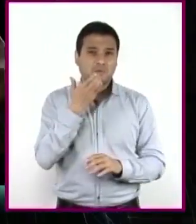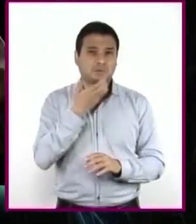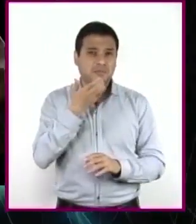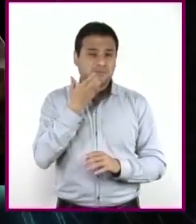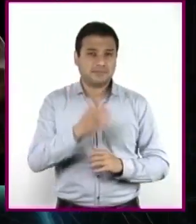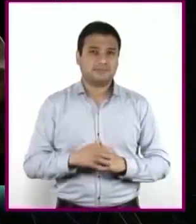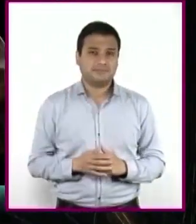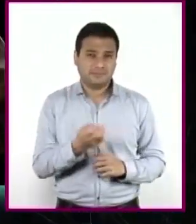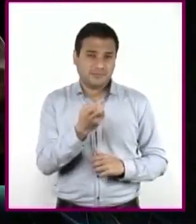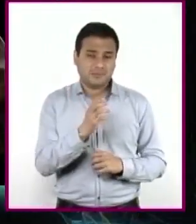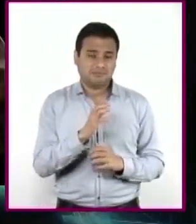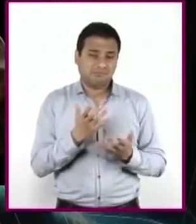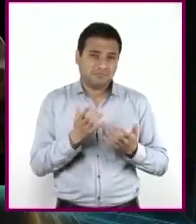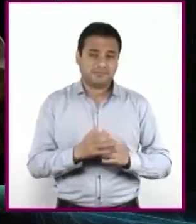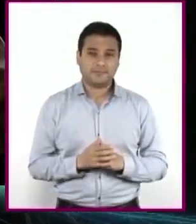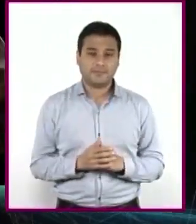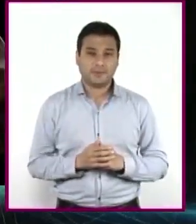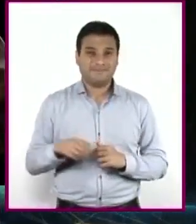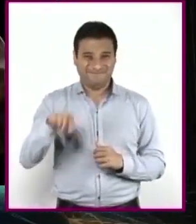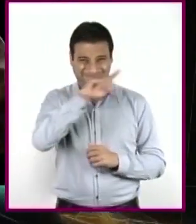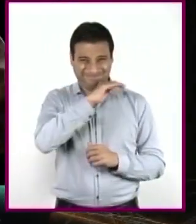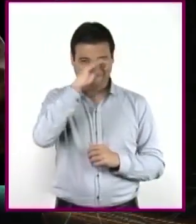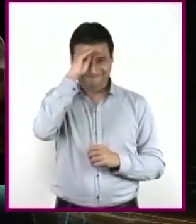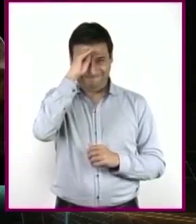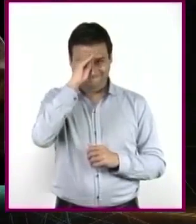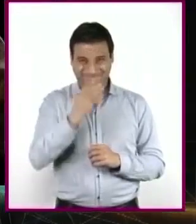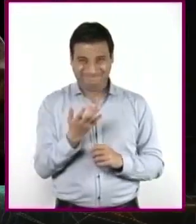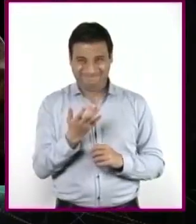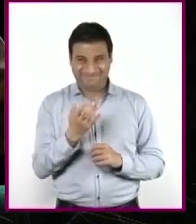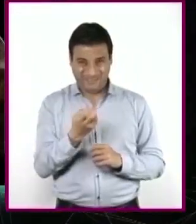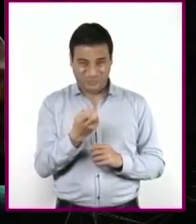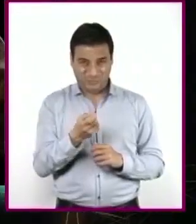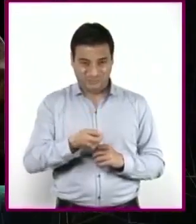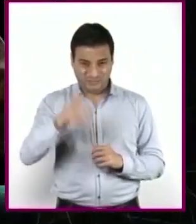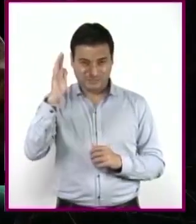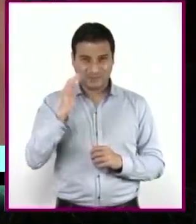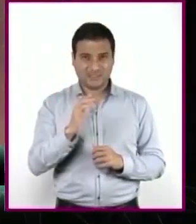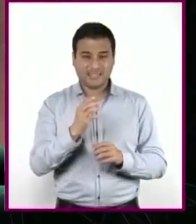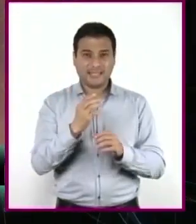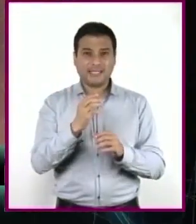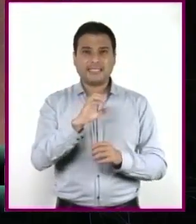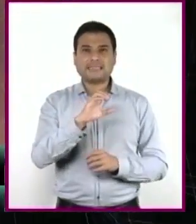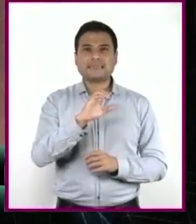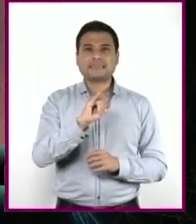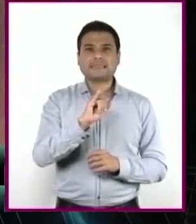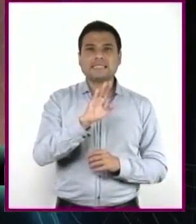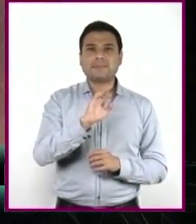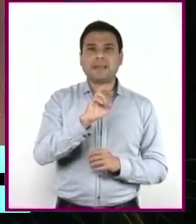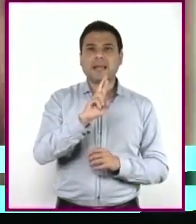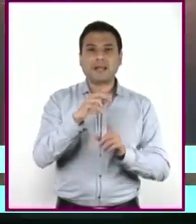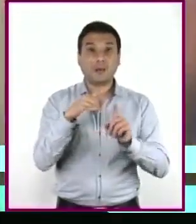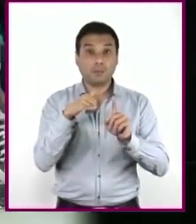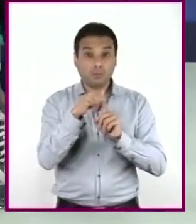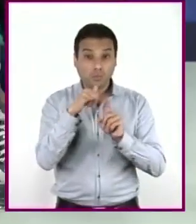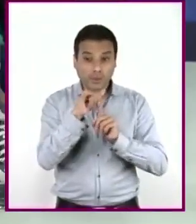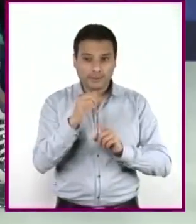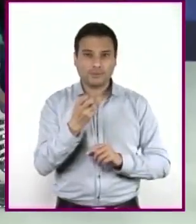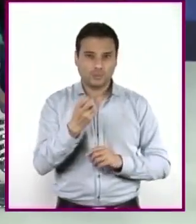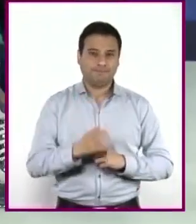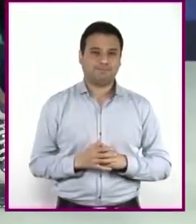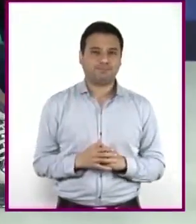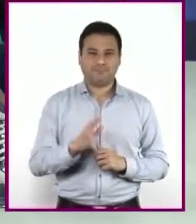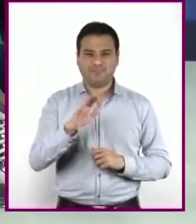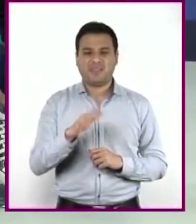y pues así. ¿Creen que esto lo podríamos resumir como ciberbullying? ¿Sí?